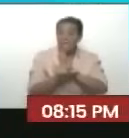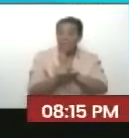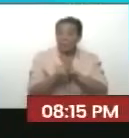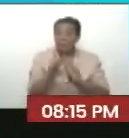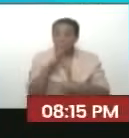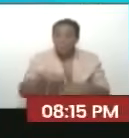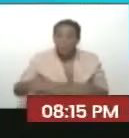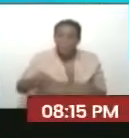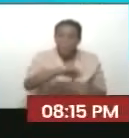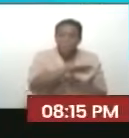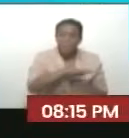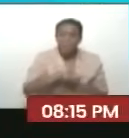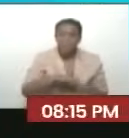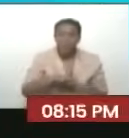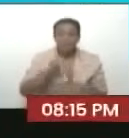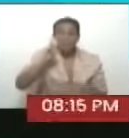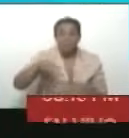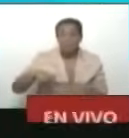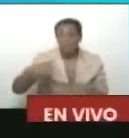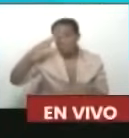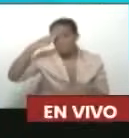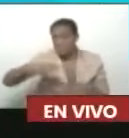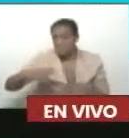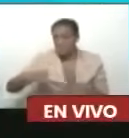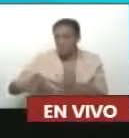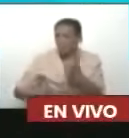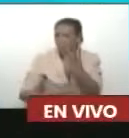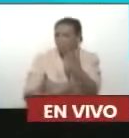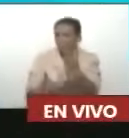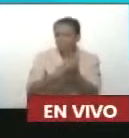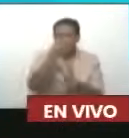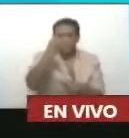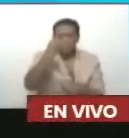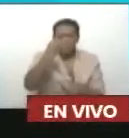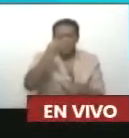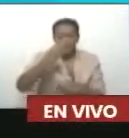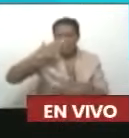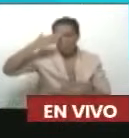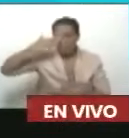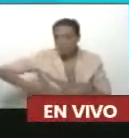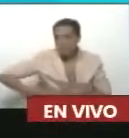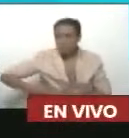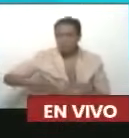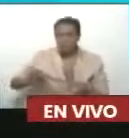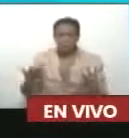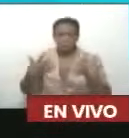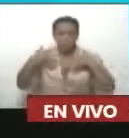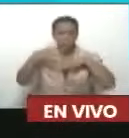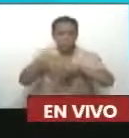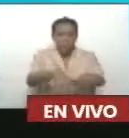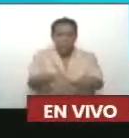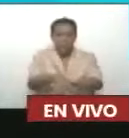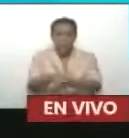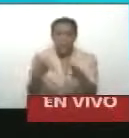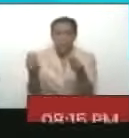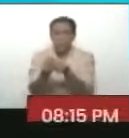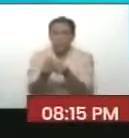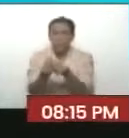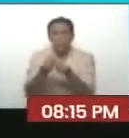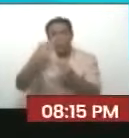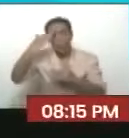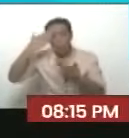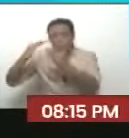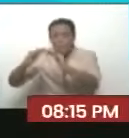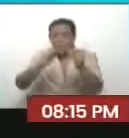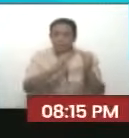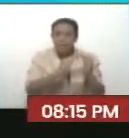base, y convocamos el poder militar. Y toda la Fuerza Armada Nacional Bolivariana se involucró junto a las comunidades. Y